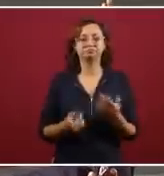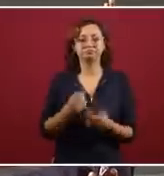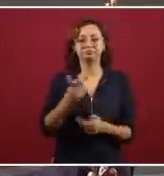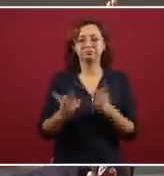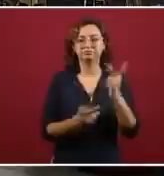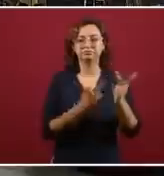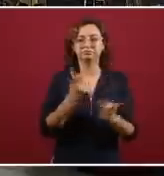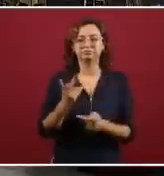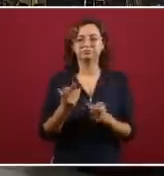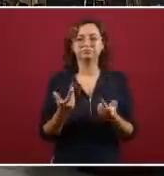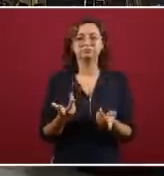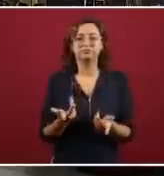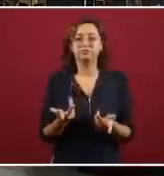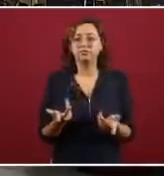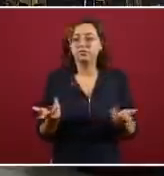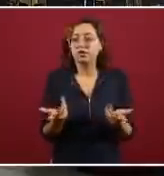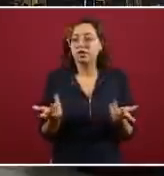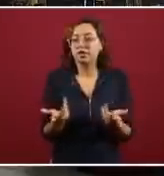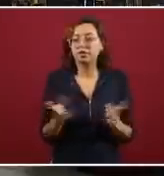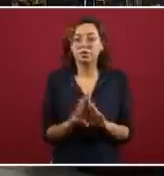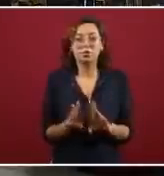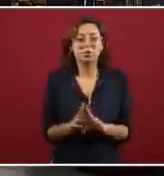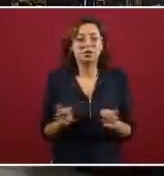¿Cómo le hacemos?